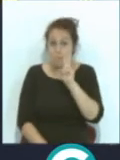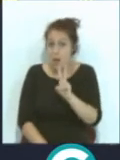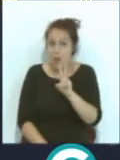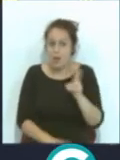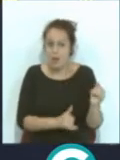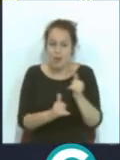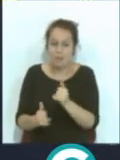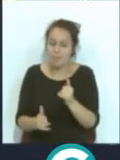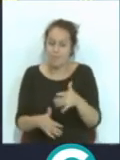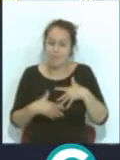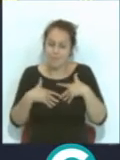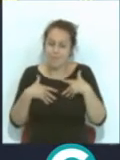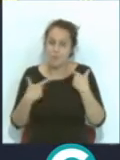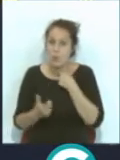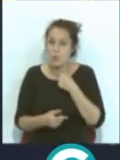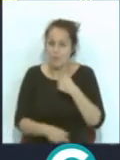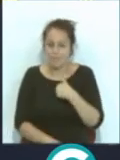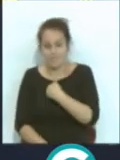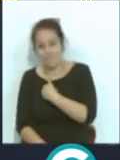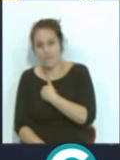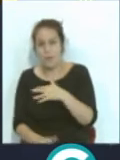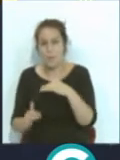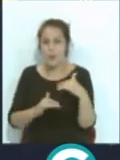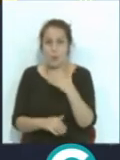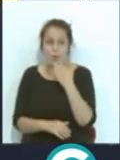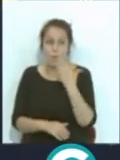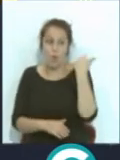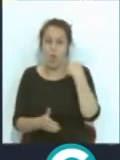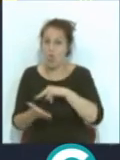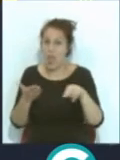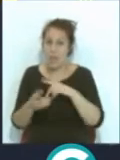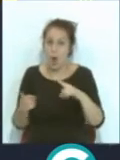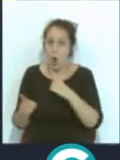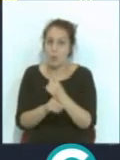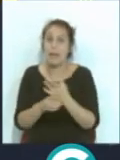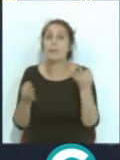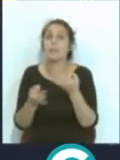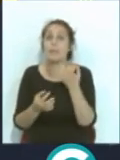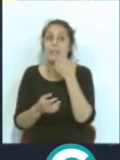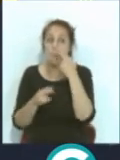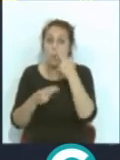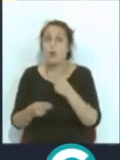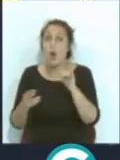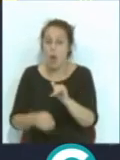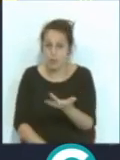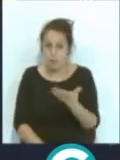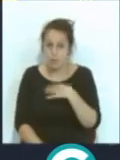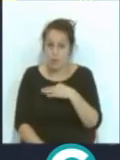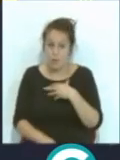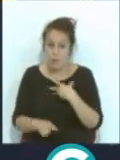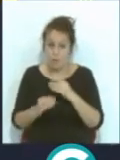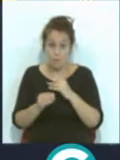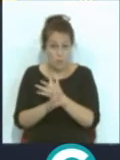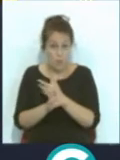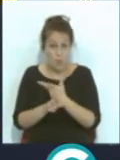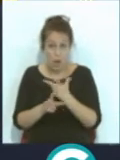nos gusta. Y luego también tiene la otra parte, que partidos, por ejemplo, como el de otro día contra el Celta, pues, ¿qué hubiese pasado si hay público? A lo mejor no se nos permite jugar de la manera que jugamos,